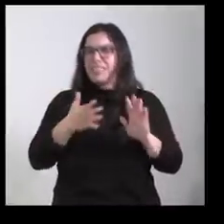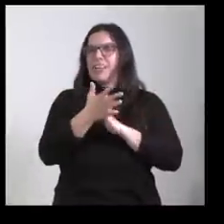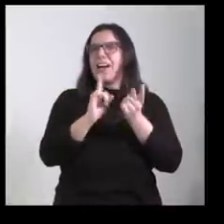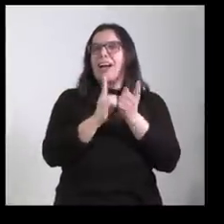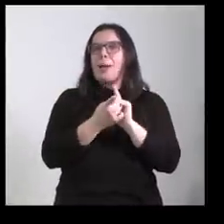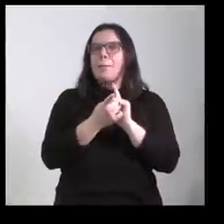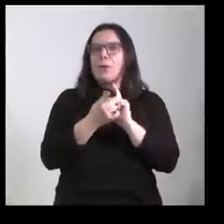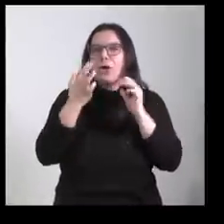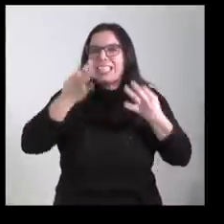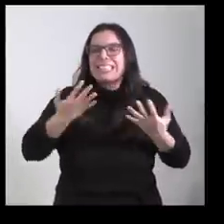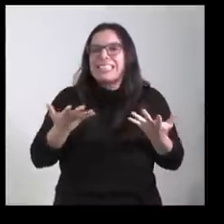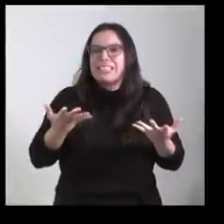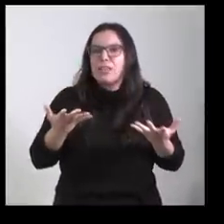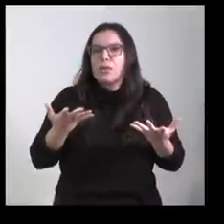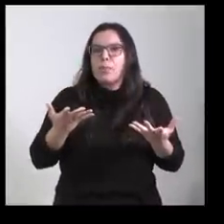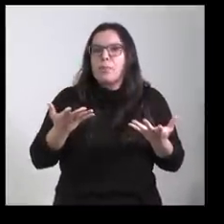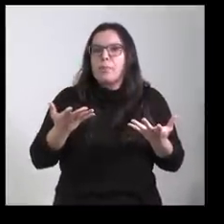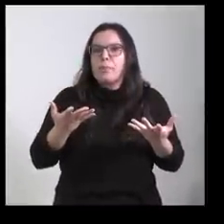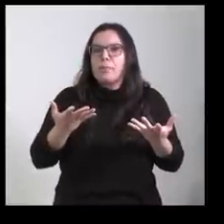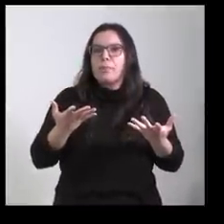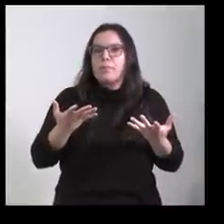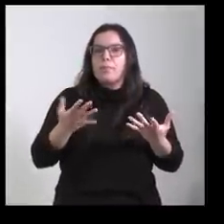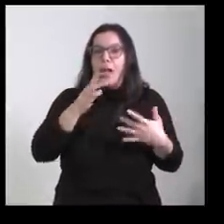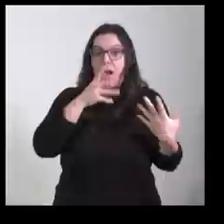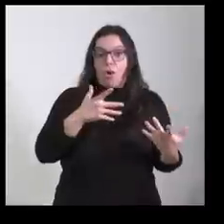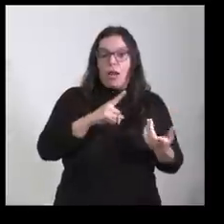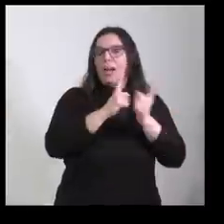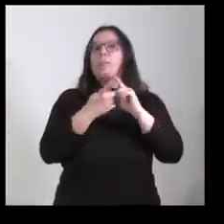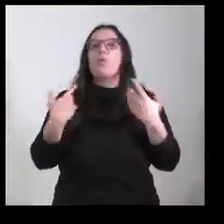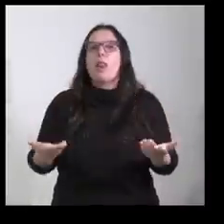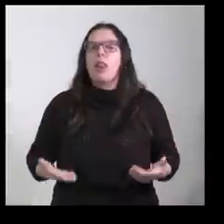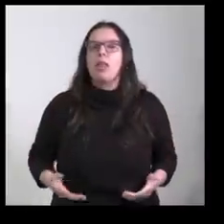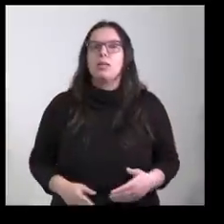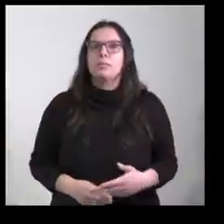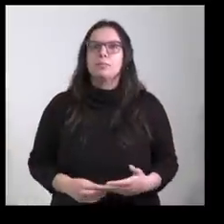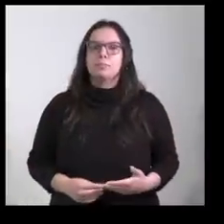se va a establecer respecto a lo que hay ahora en este sentido